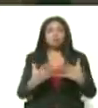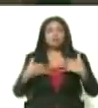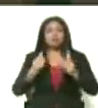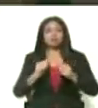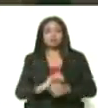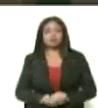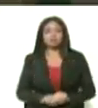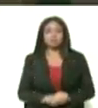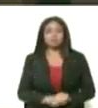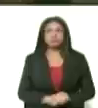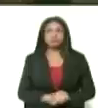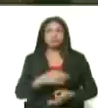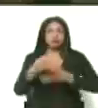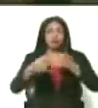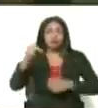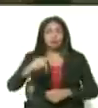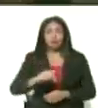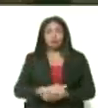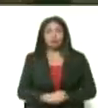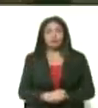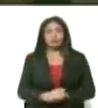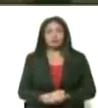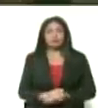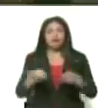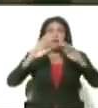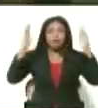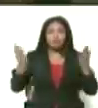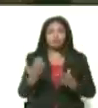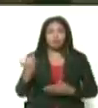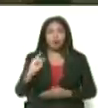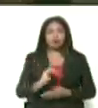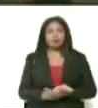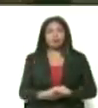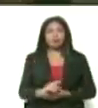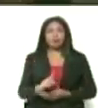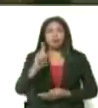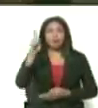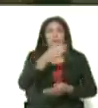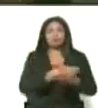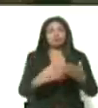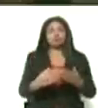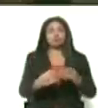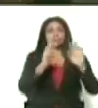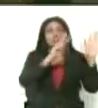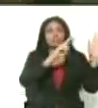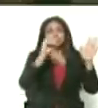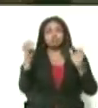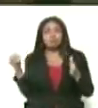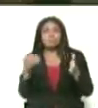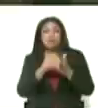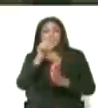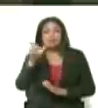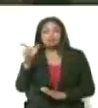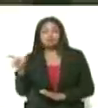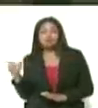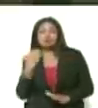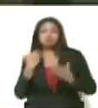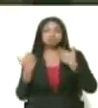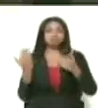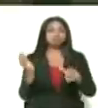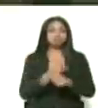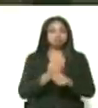ya en el mundo hay casi 1.700.000 casos